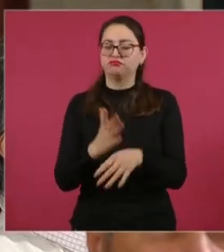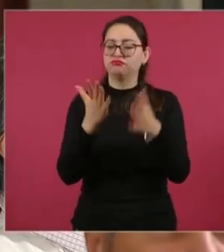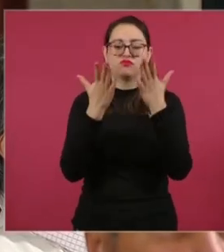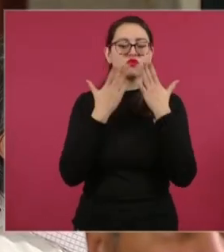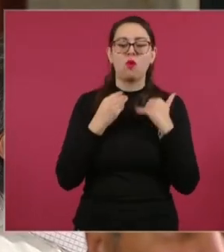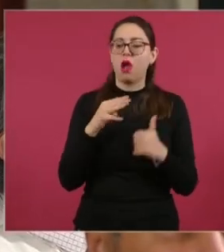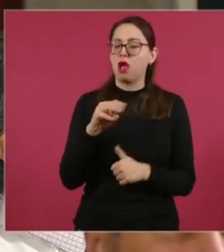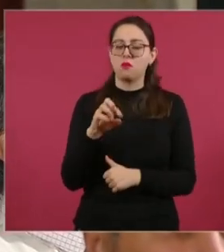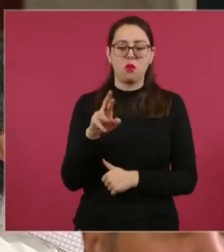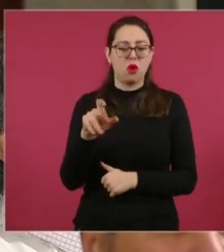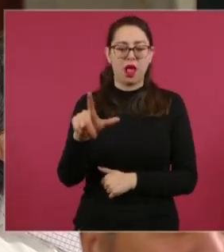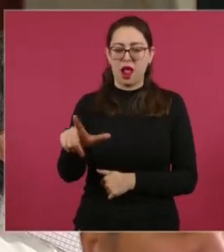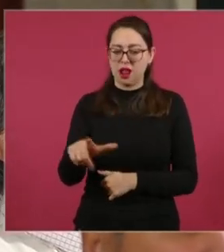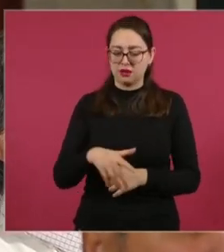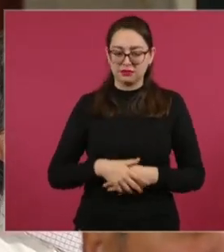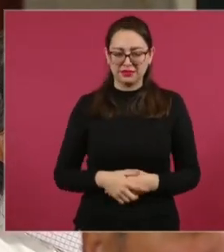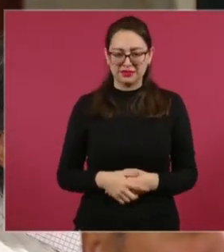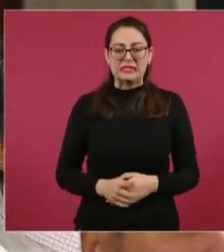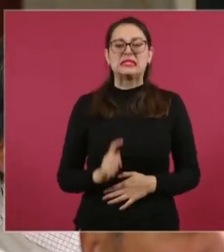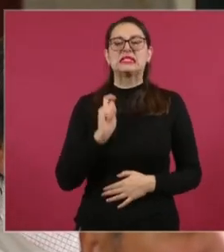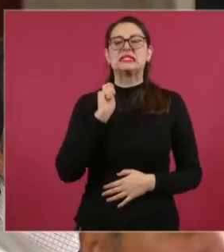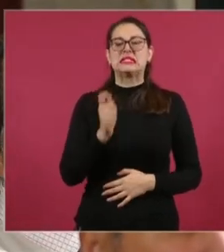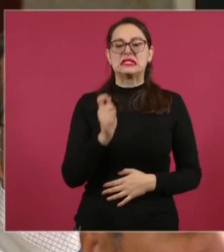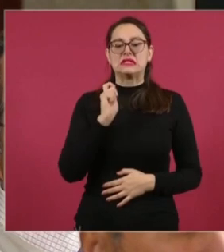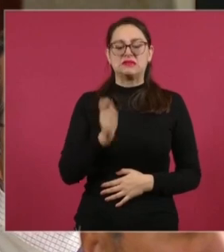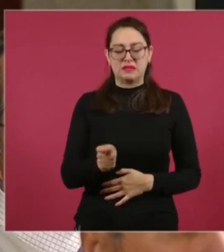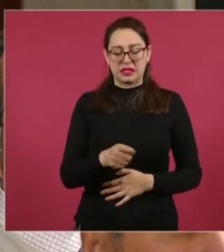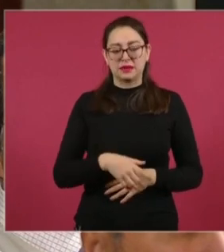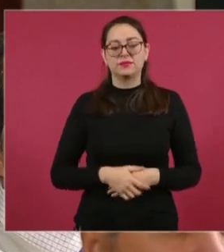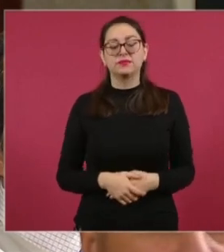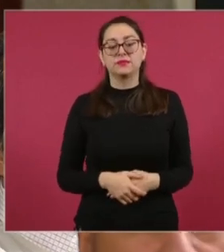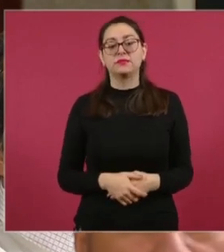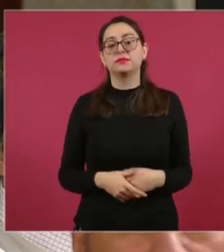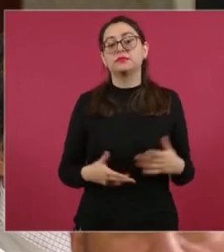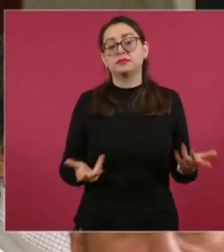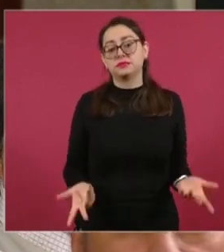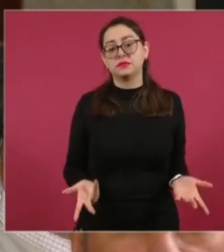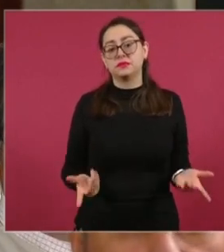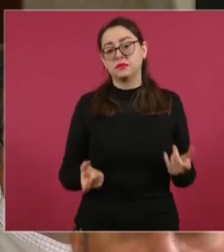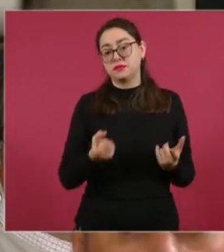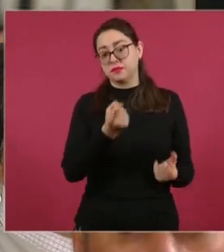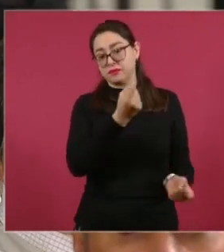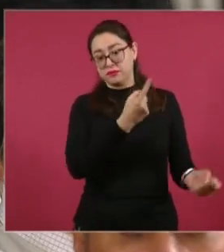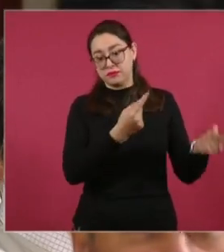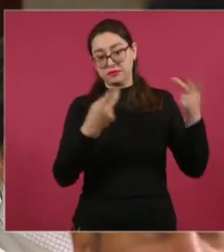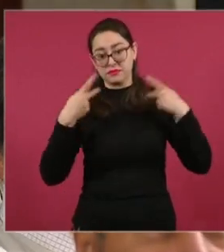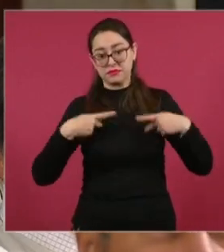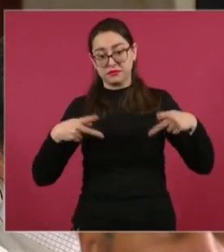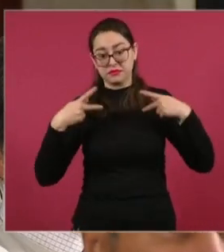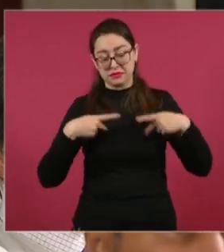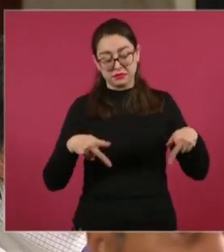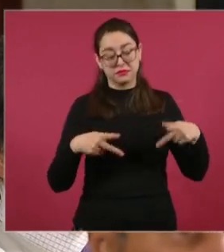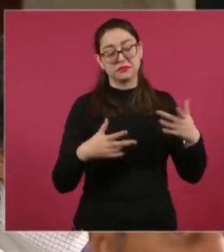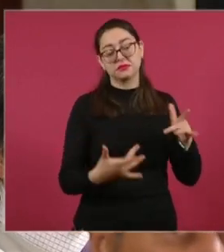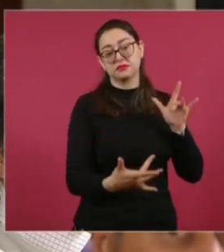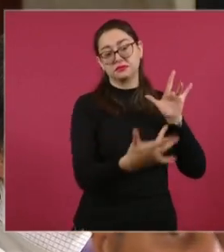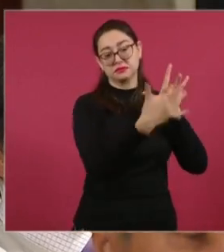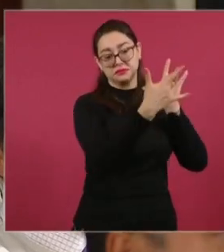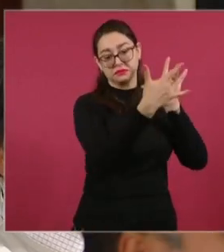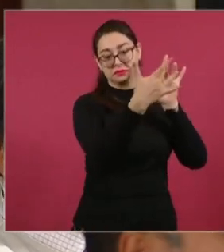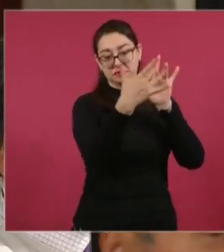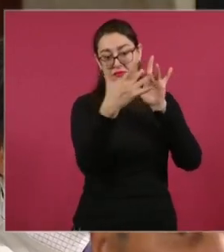condenarla. En ese tenor, señor presidente, me contactaron pidiéndome fotografías de mi trabajo fotodocumental,